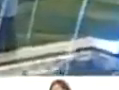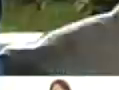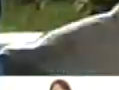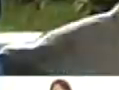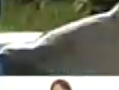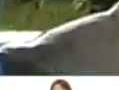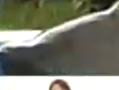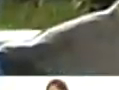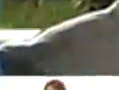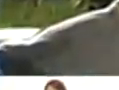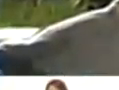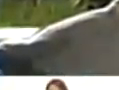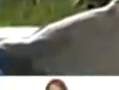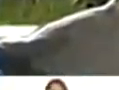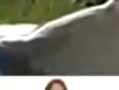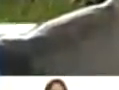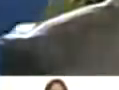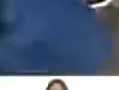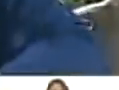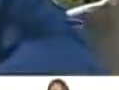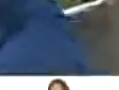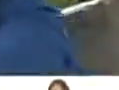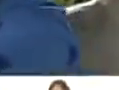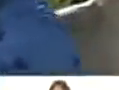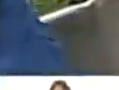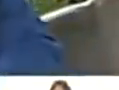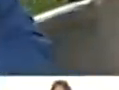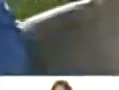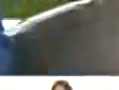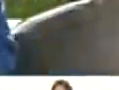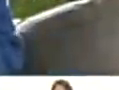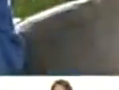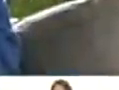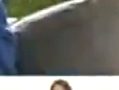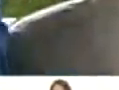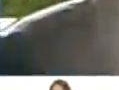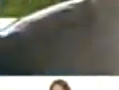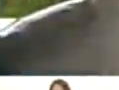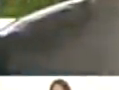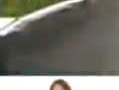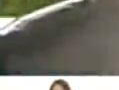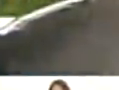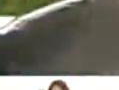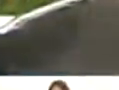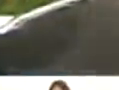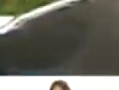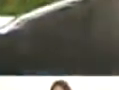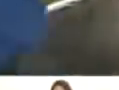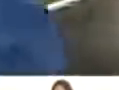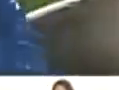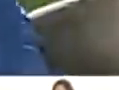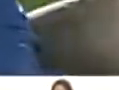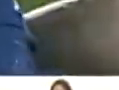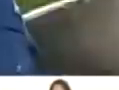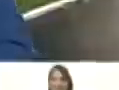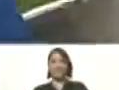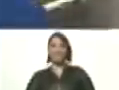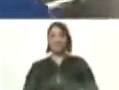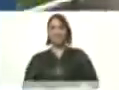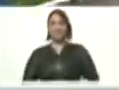Tírate la máscara ver y Date la máscara bandolera